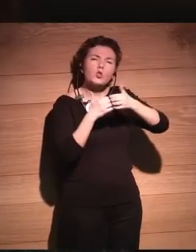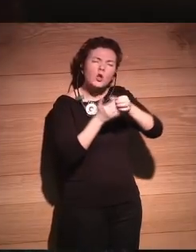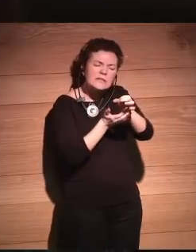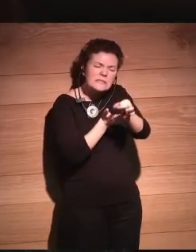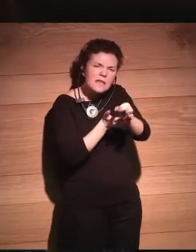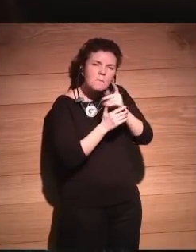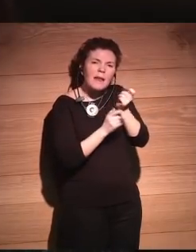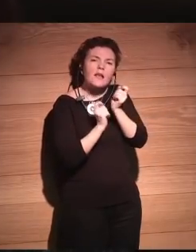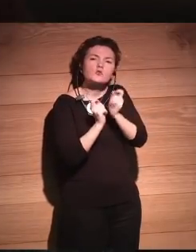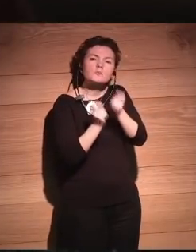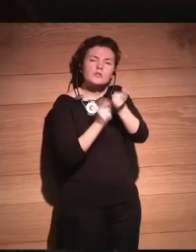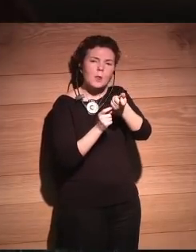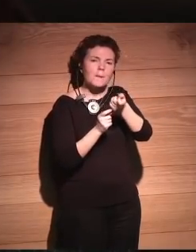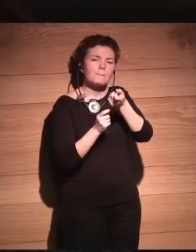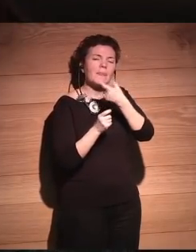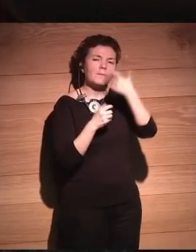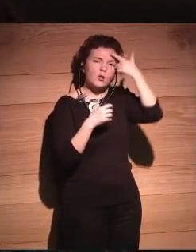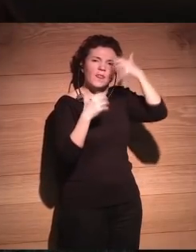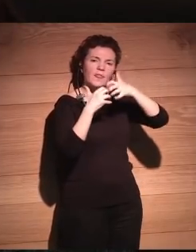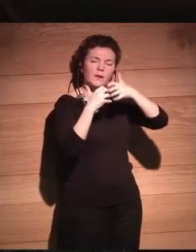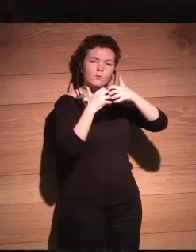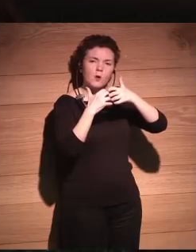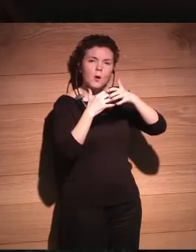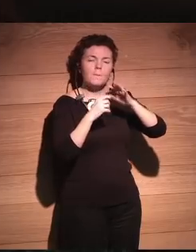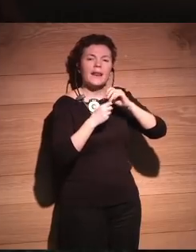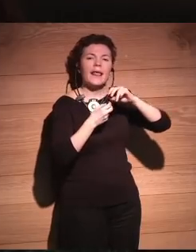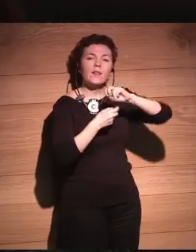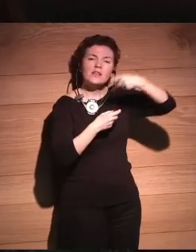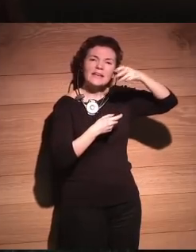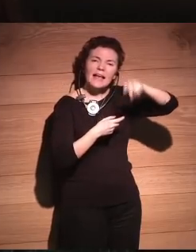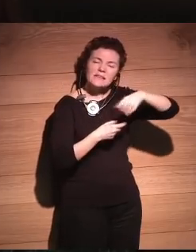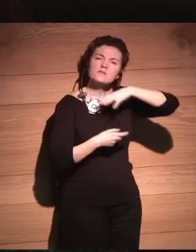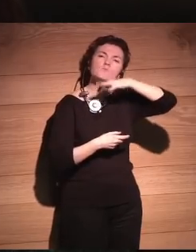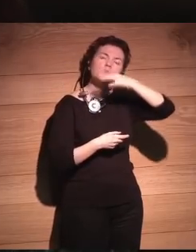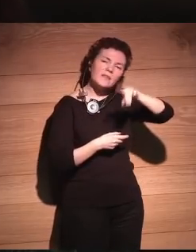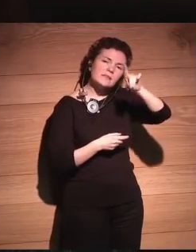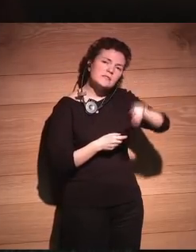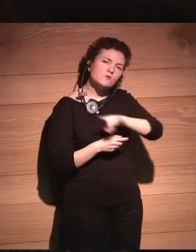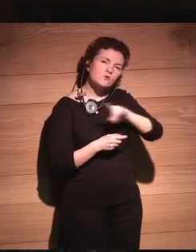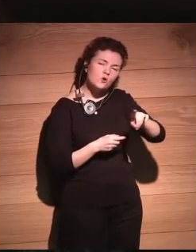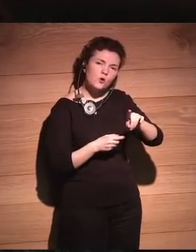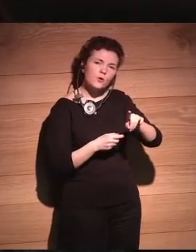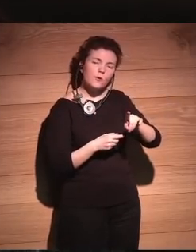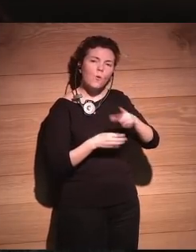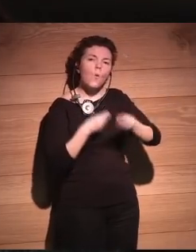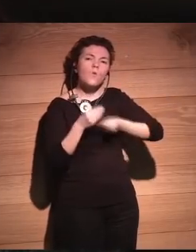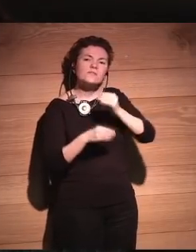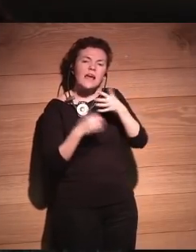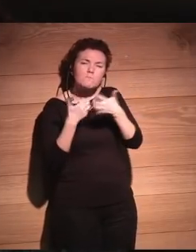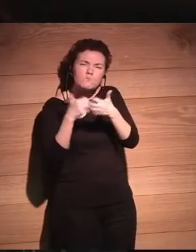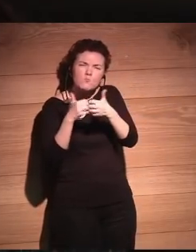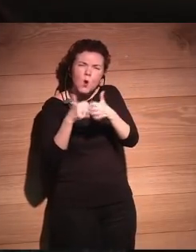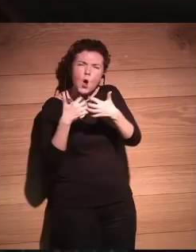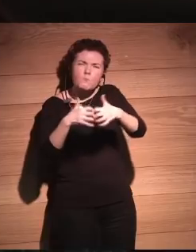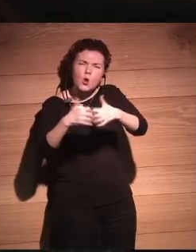de estos medicamentos en el cerebro o para el suministro de los genes. ¿Es posible o no es posible en neurología utilizar